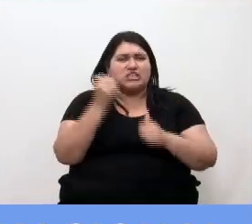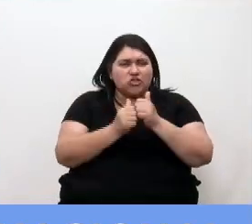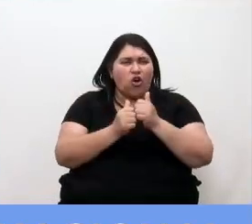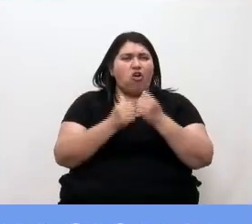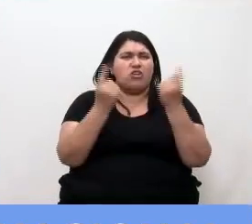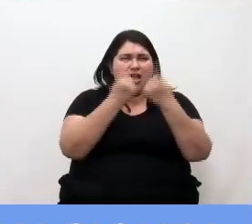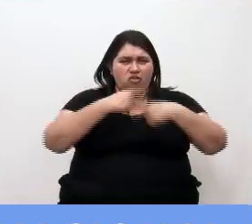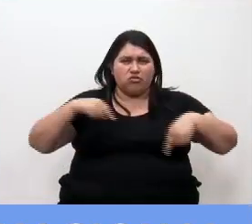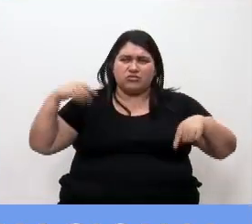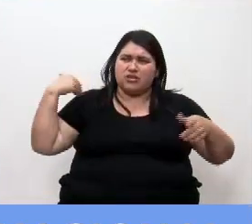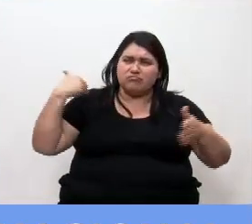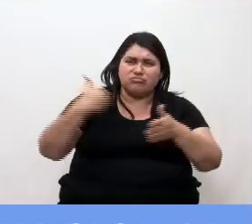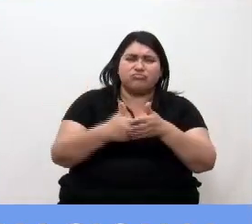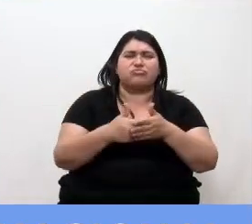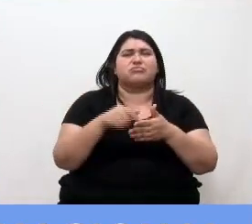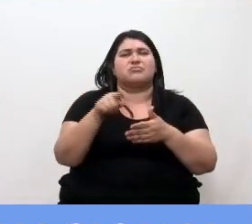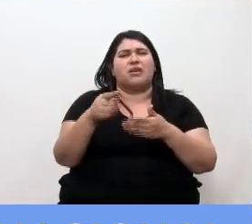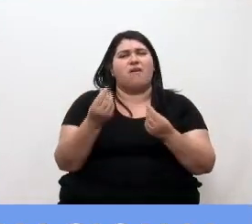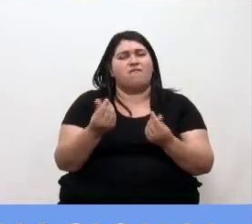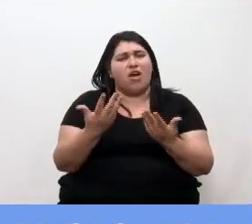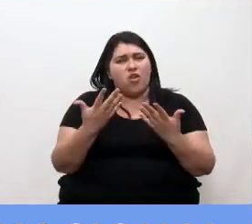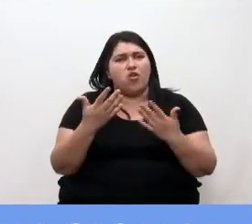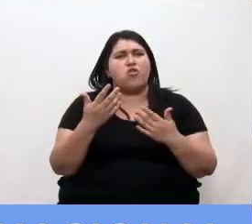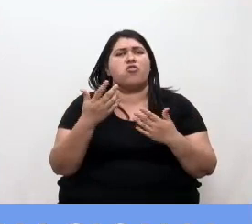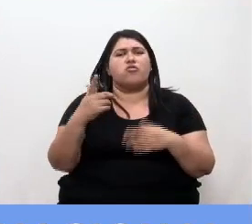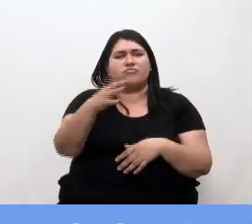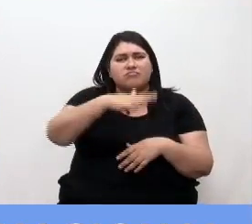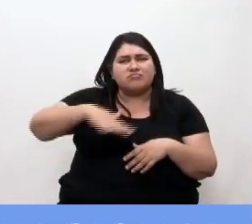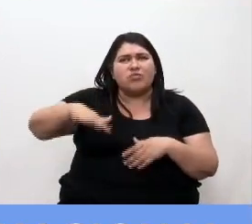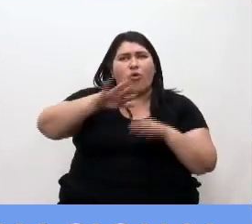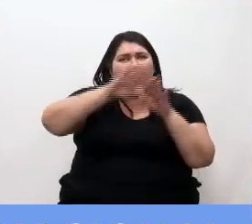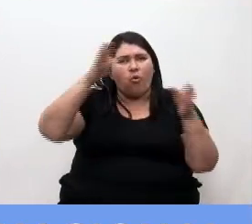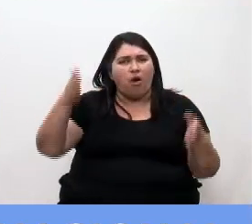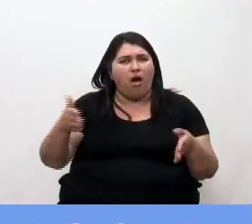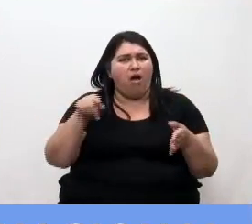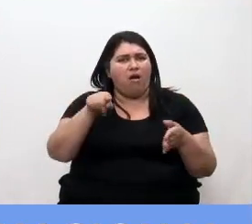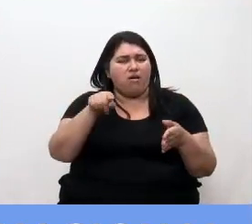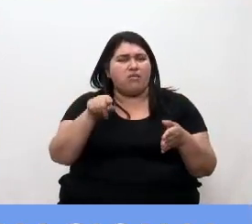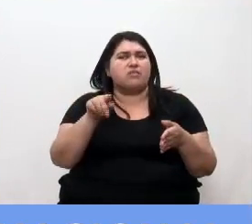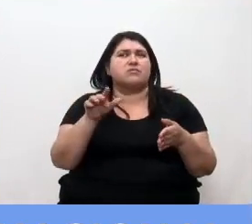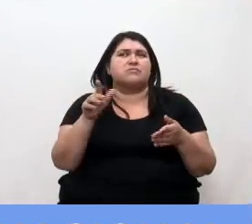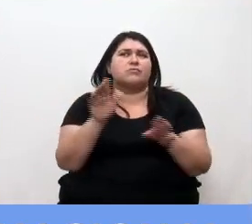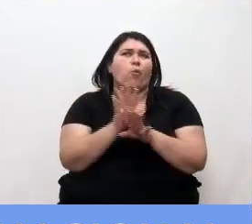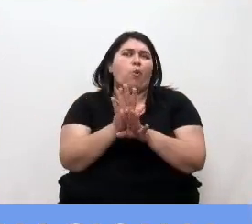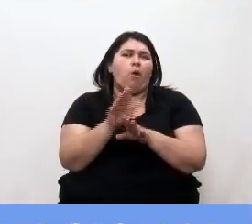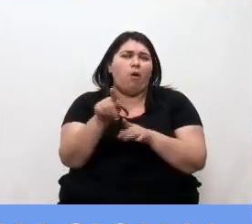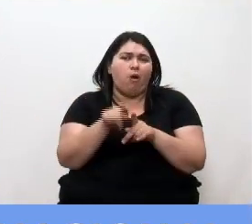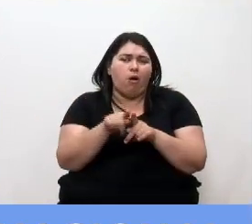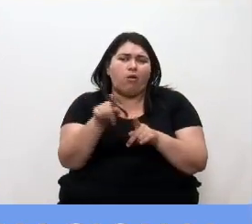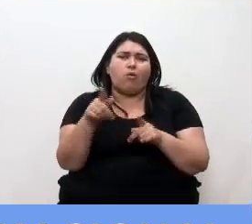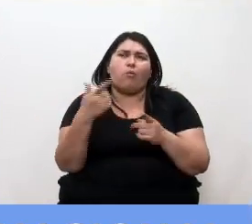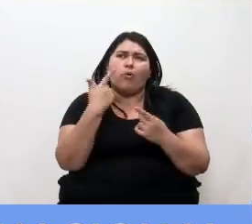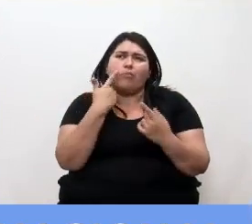podamos determinar este tipo de lugares como una una imagen un lugar